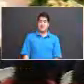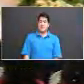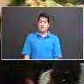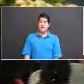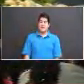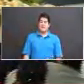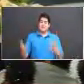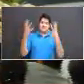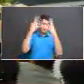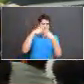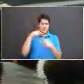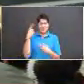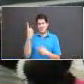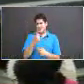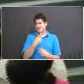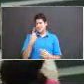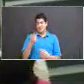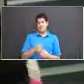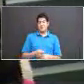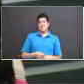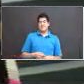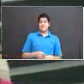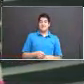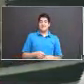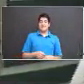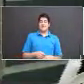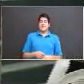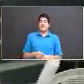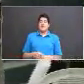Se le cruzan los cables. ¿Cómo? Es que, hermano,